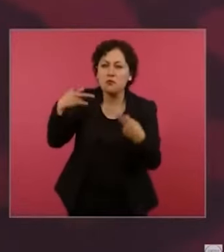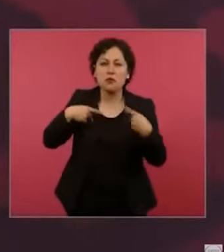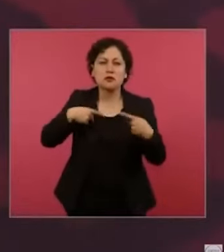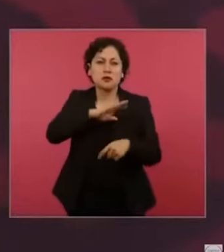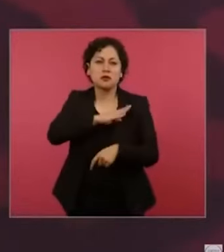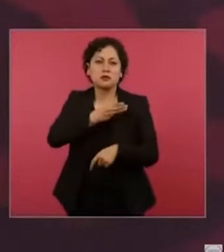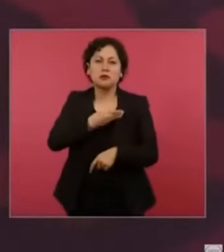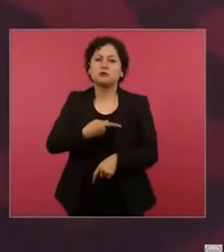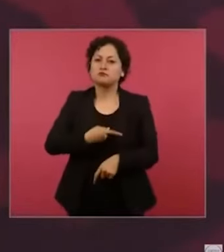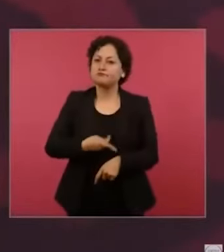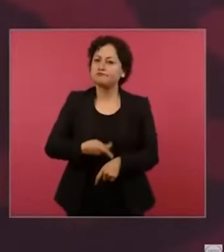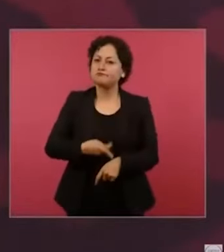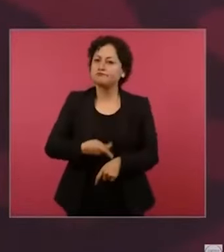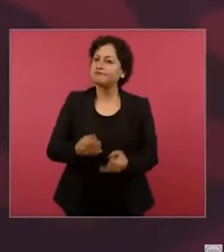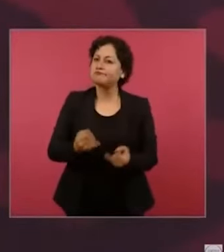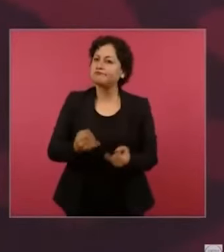sí